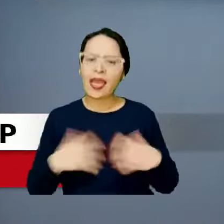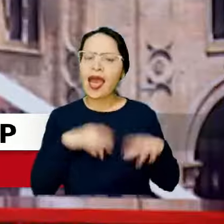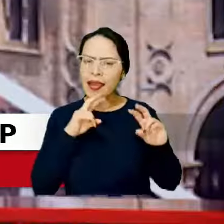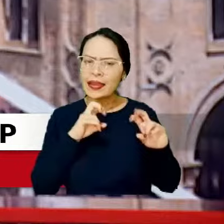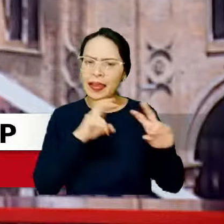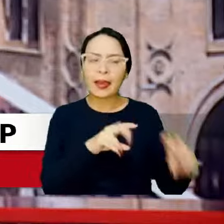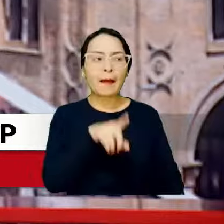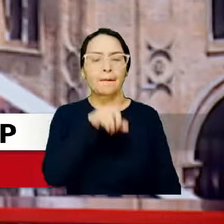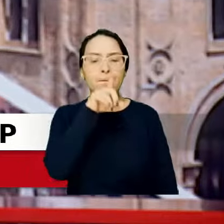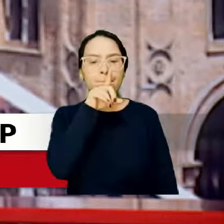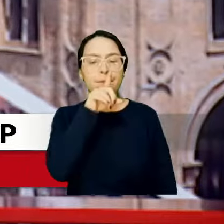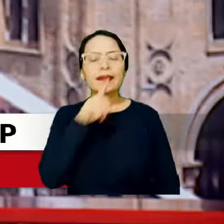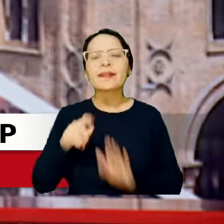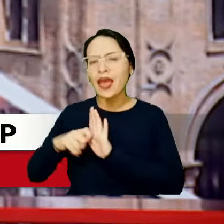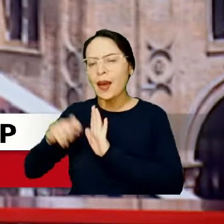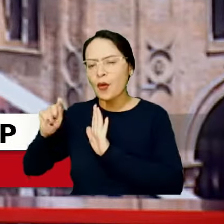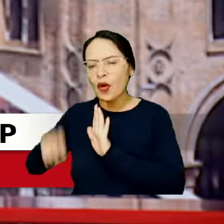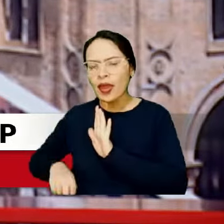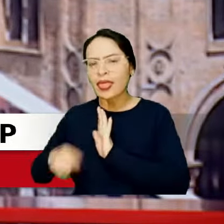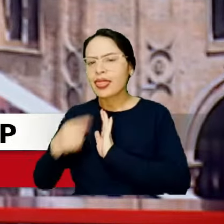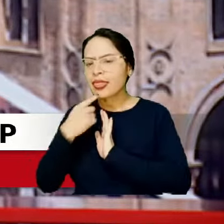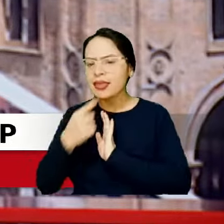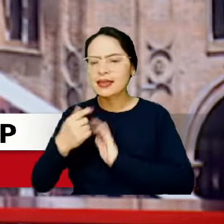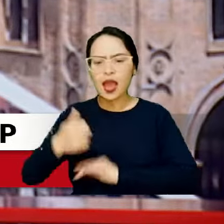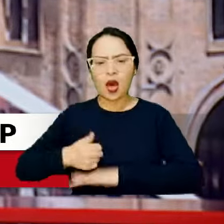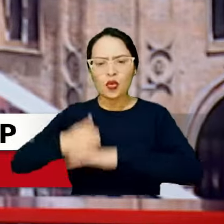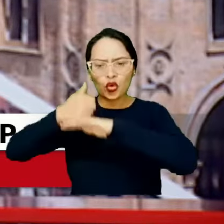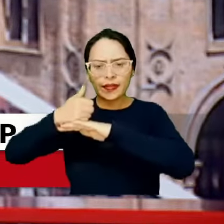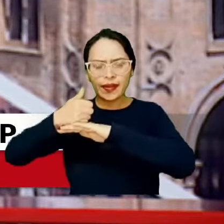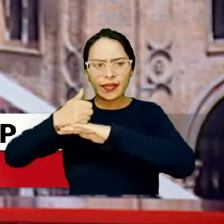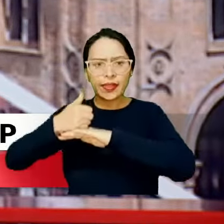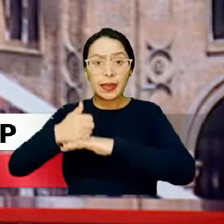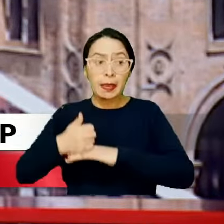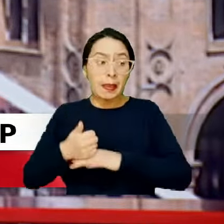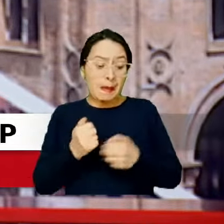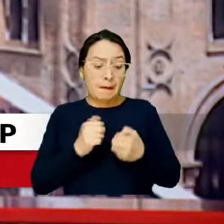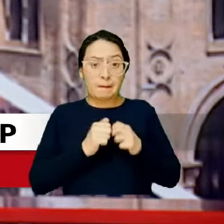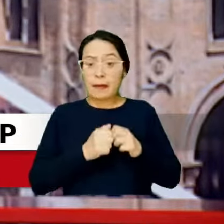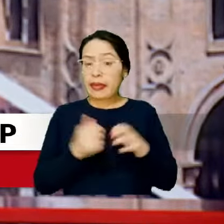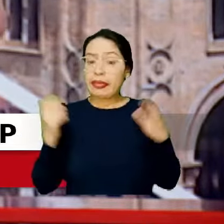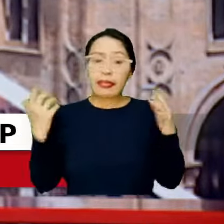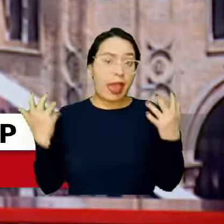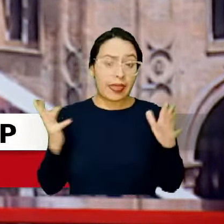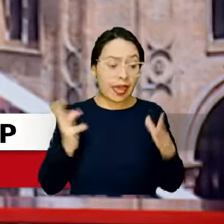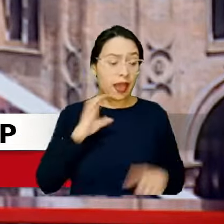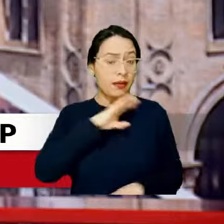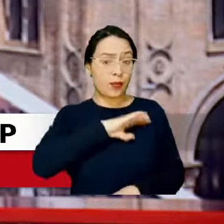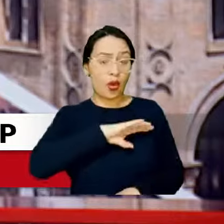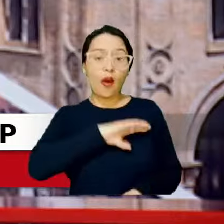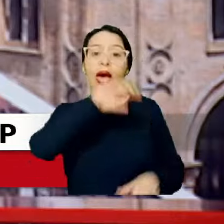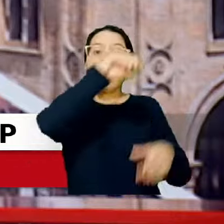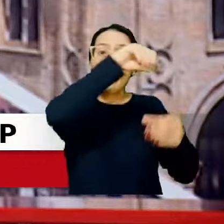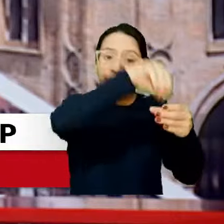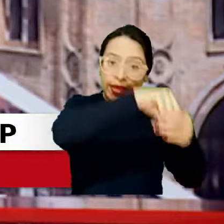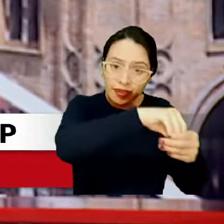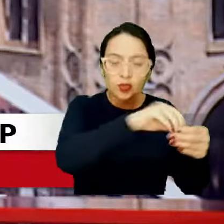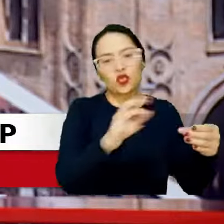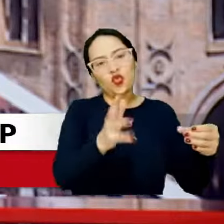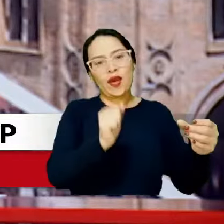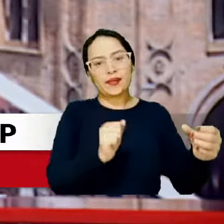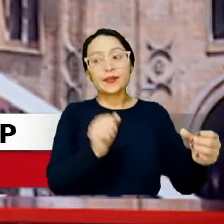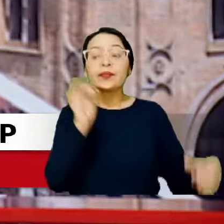dicho claramente el alcalde y las propias autoridades. No sucedió en el municipio. Si bien hubo esta convocatoria de a las señoritas,